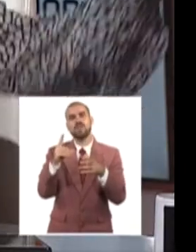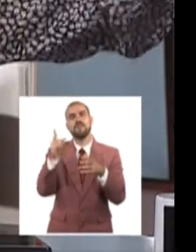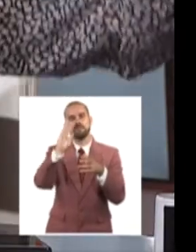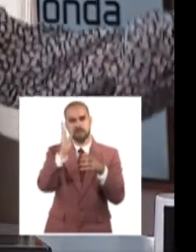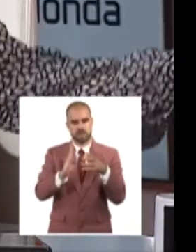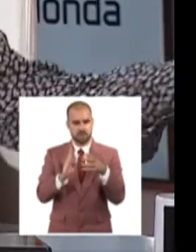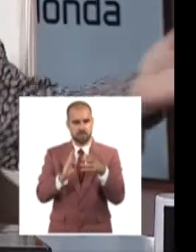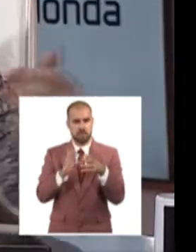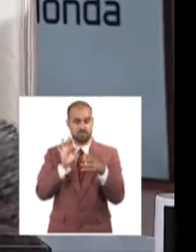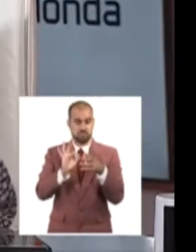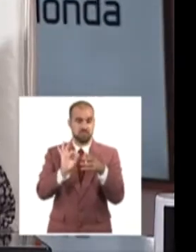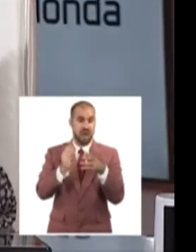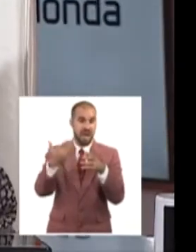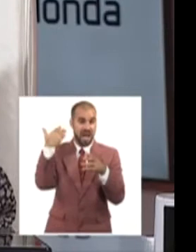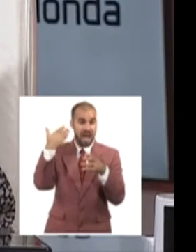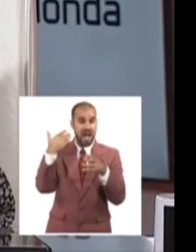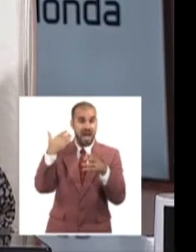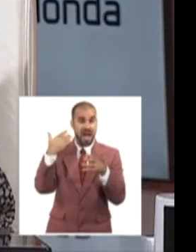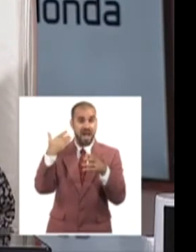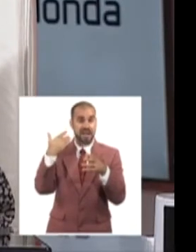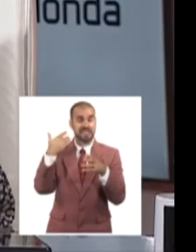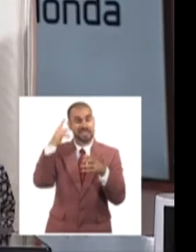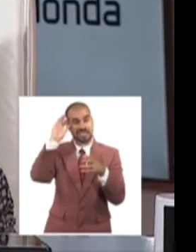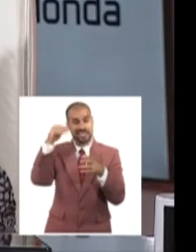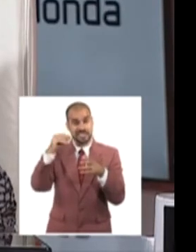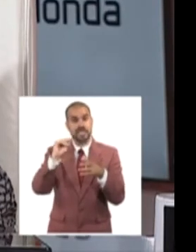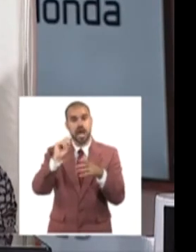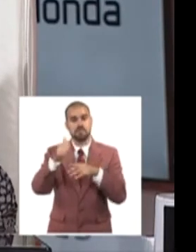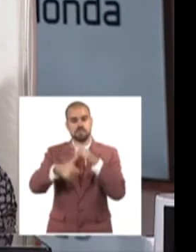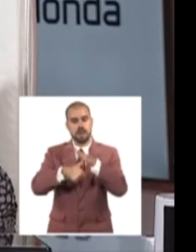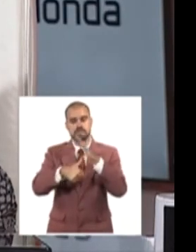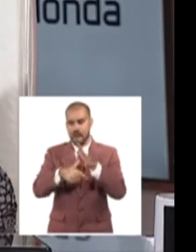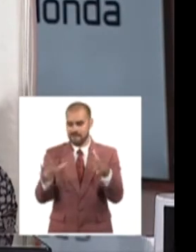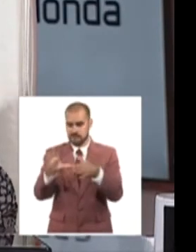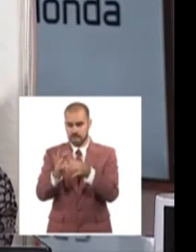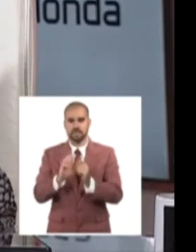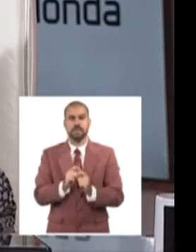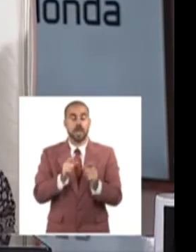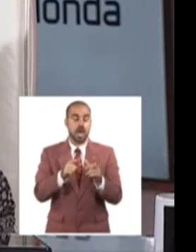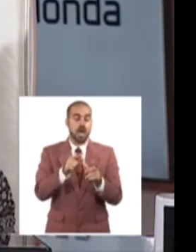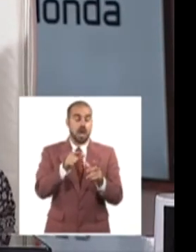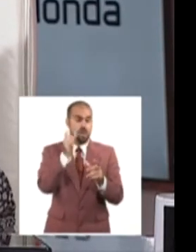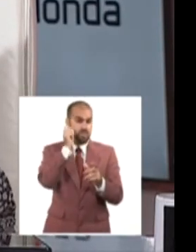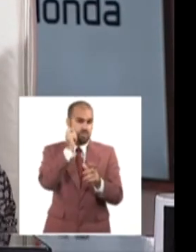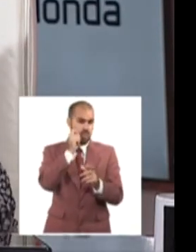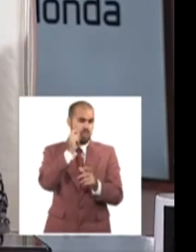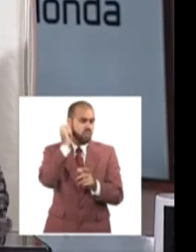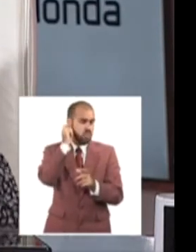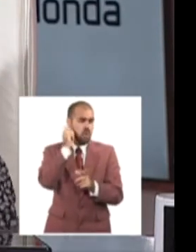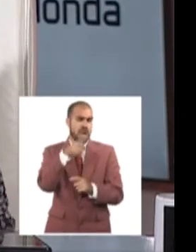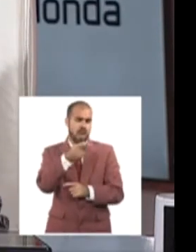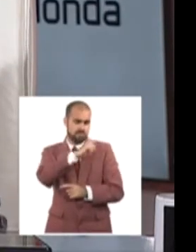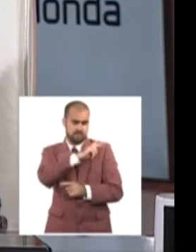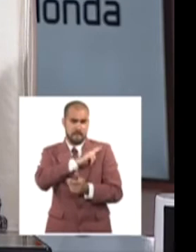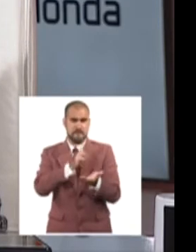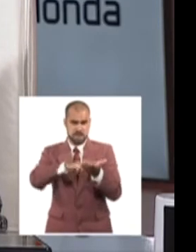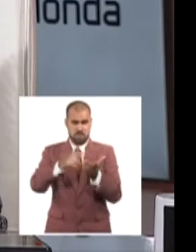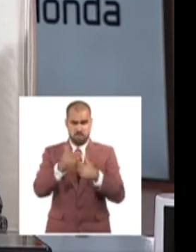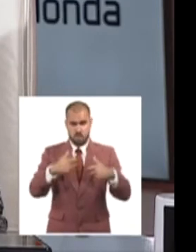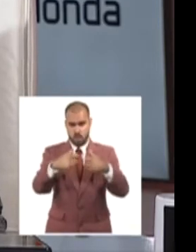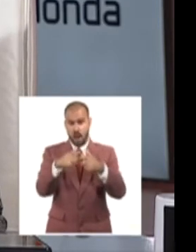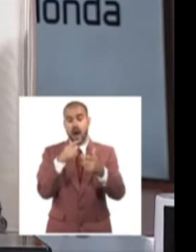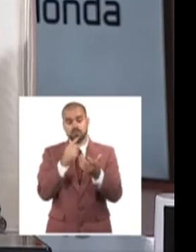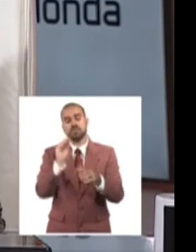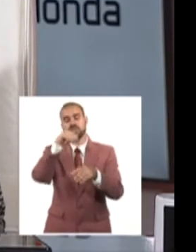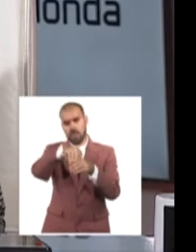los gobiernos del pp anteriormente esta senadora de matto grosso es representante de este grupo